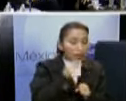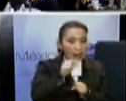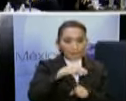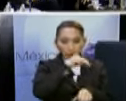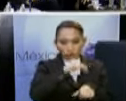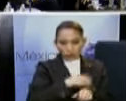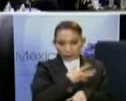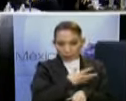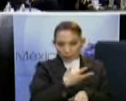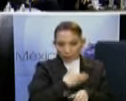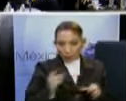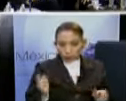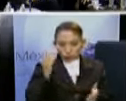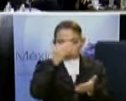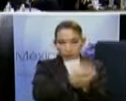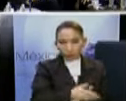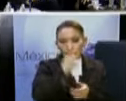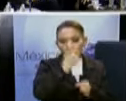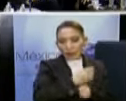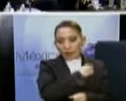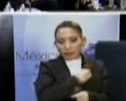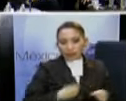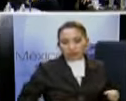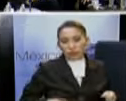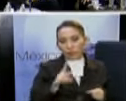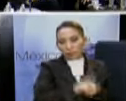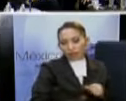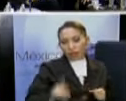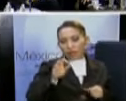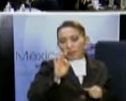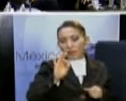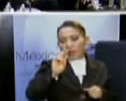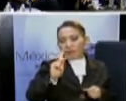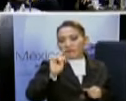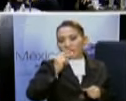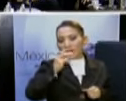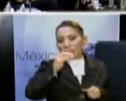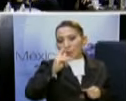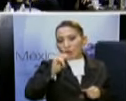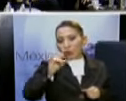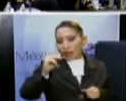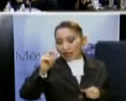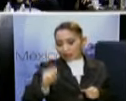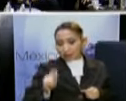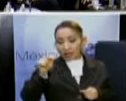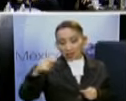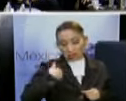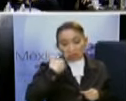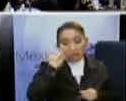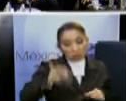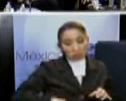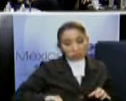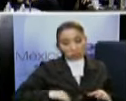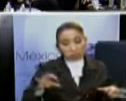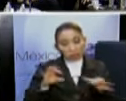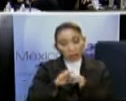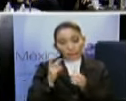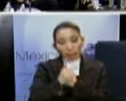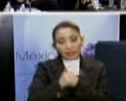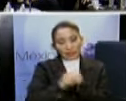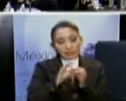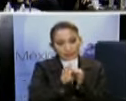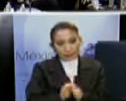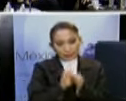Montreal contamos con la presencia del primer ministro provincial, el señor Philippe Couillard, quien manifestó su interés por acercarse más a los países de la